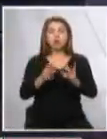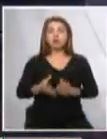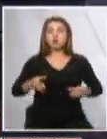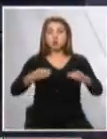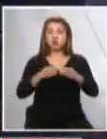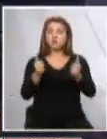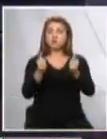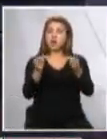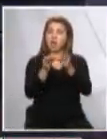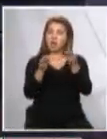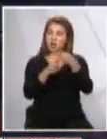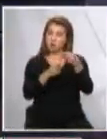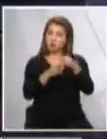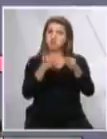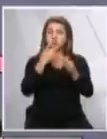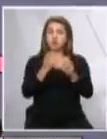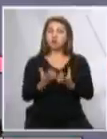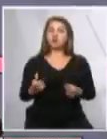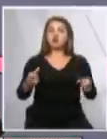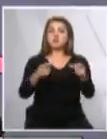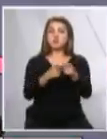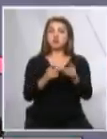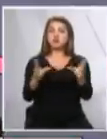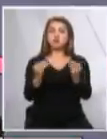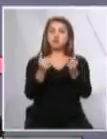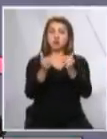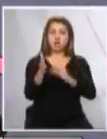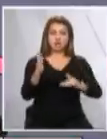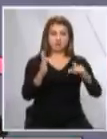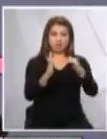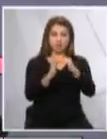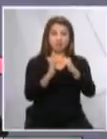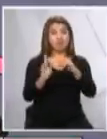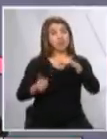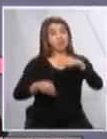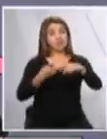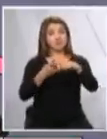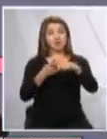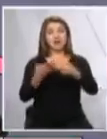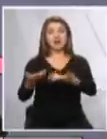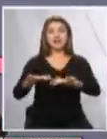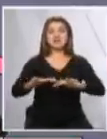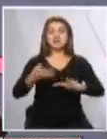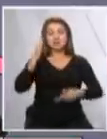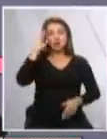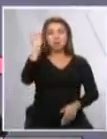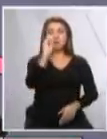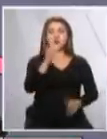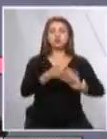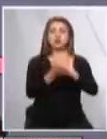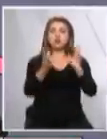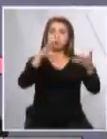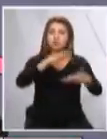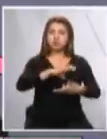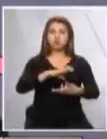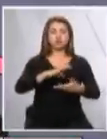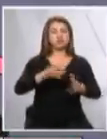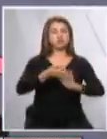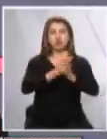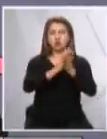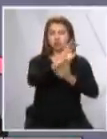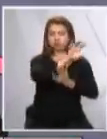buenas recomendaciones lo que va a salir de ahí, porque la Comisión es de muy buen nivel. Además, ha recibido opiniones de todo el mundo en forma